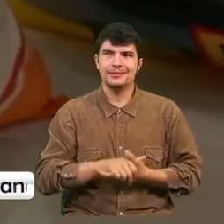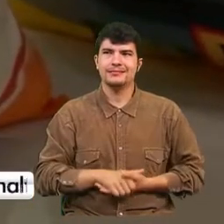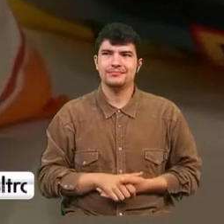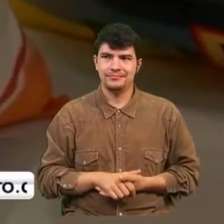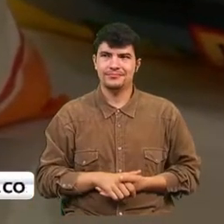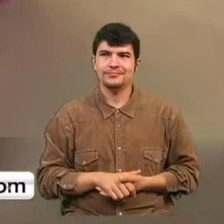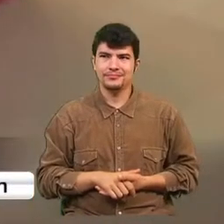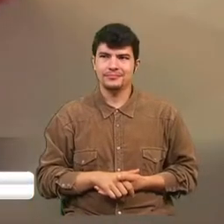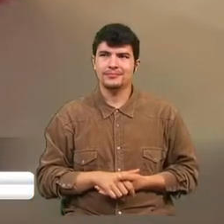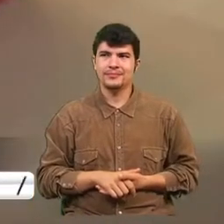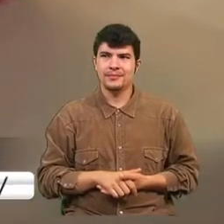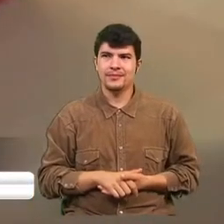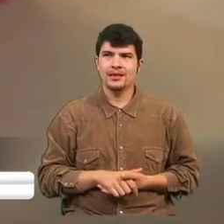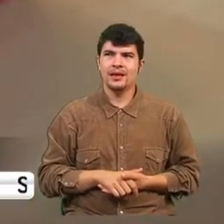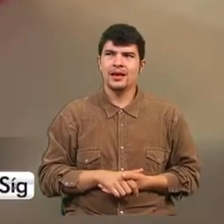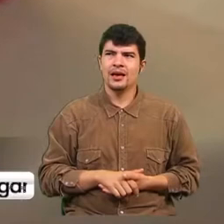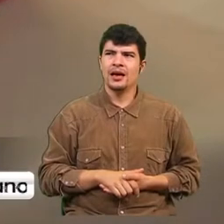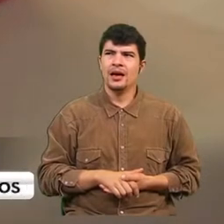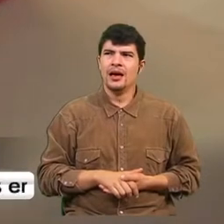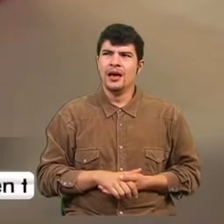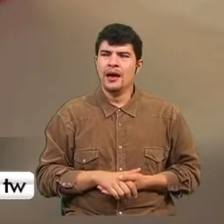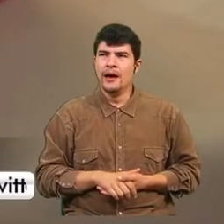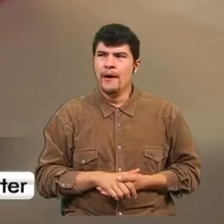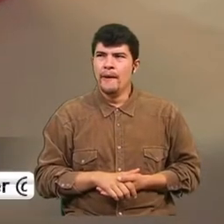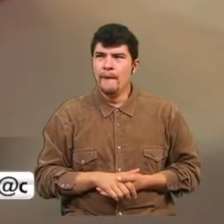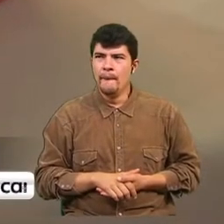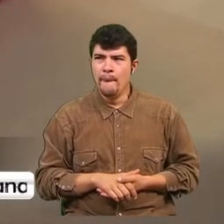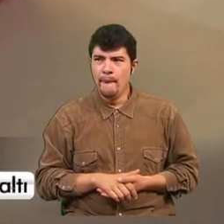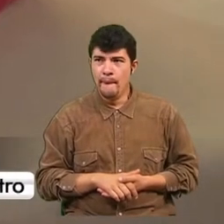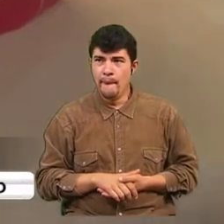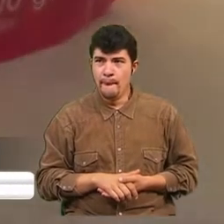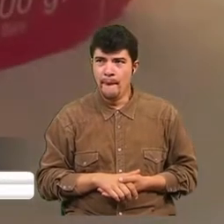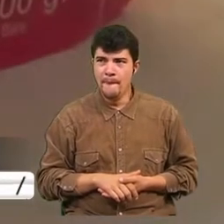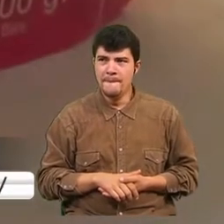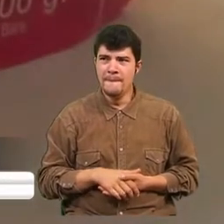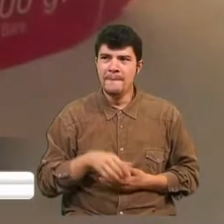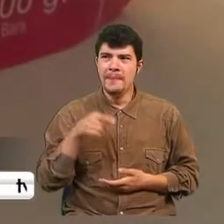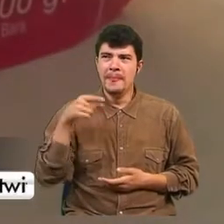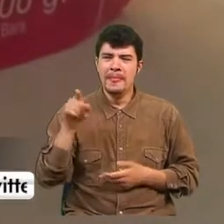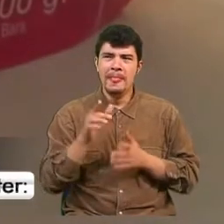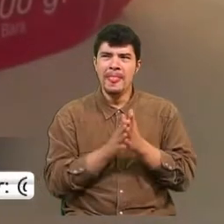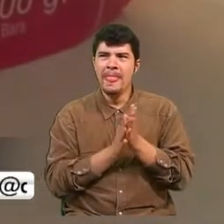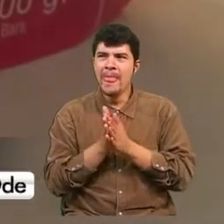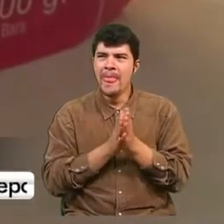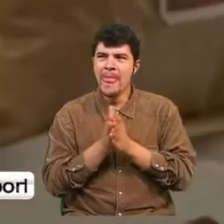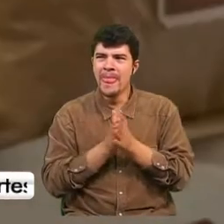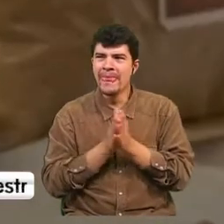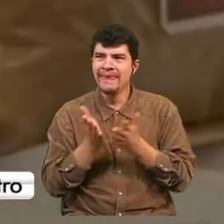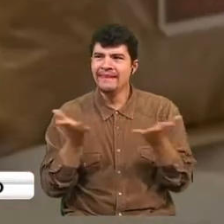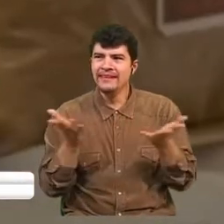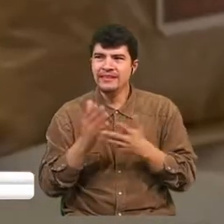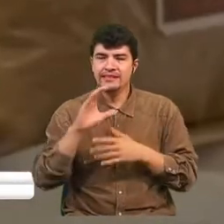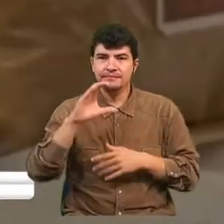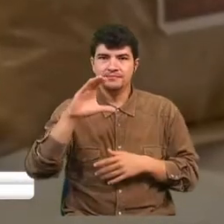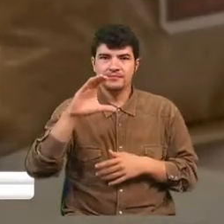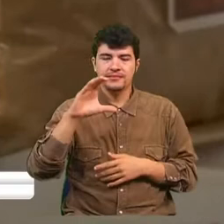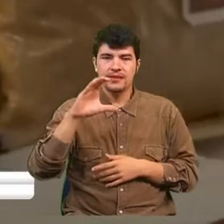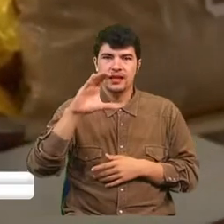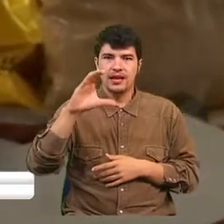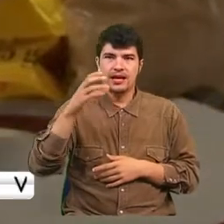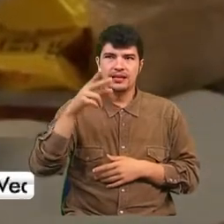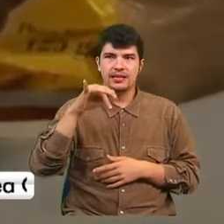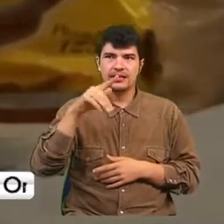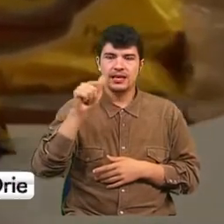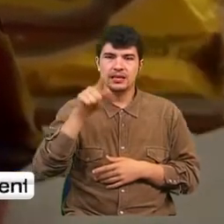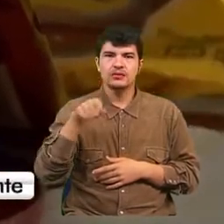son tipo exportación. Vemos ahí chicharros, mire, chocolate, aquí este chocolate es de La Quitás, tenemos chocolate, La Quitás es un corregimiento